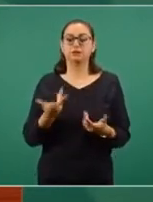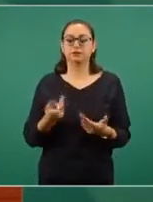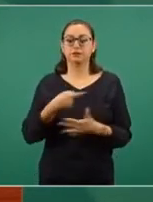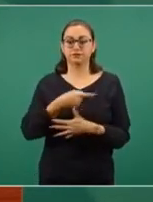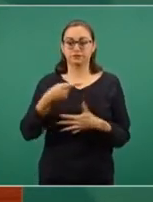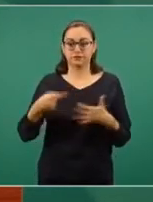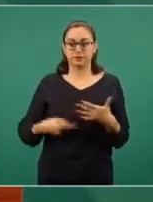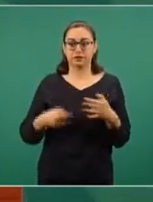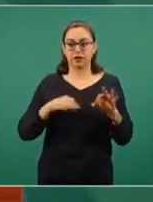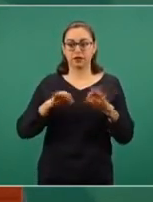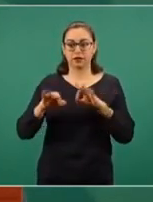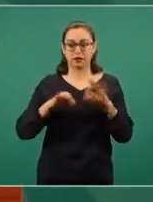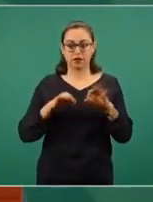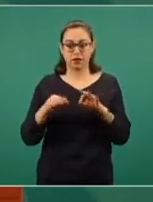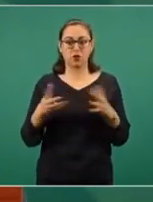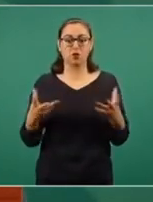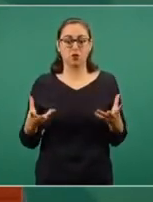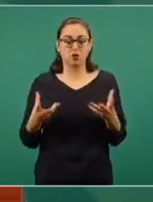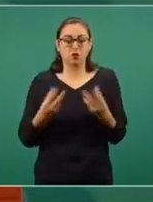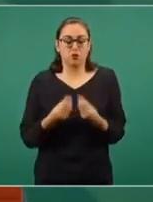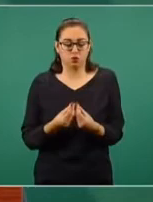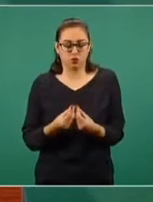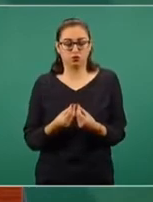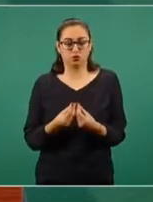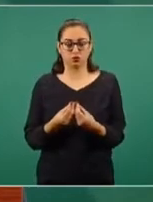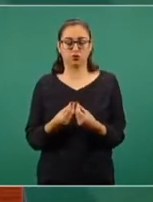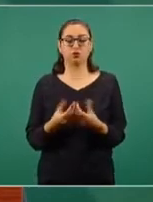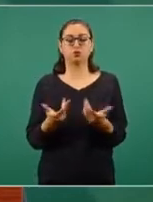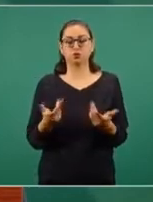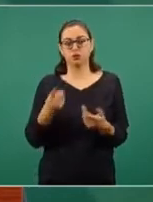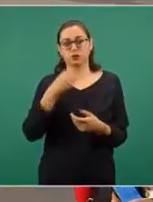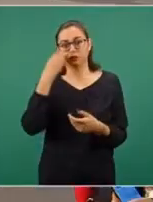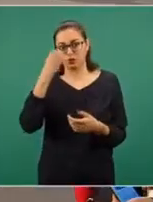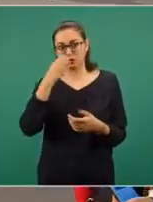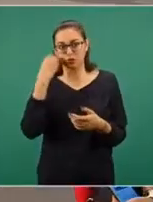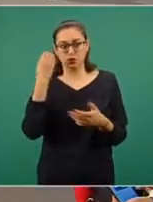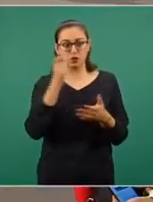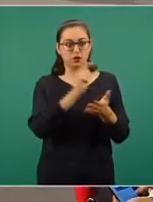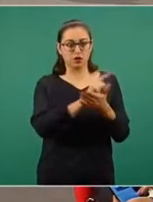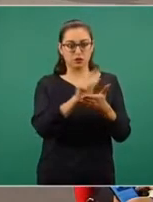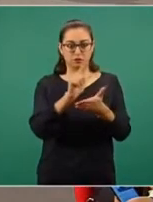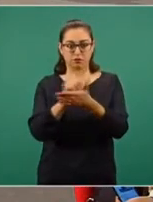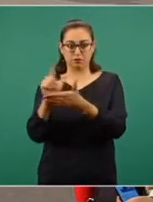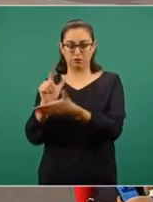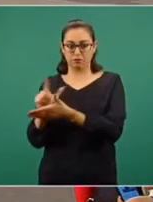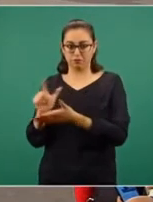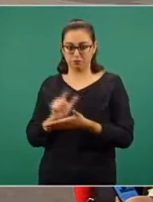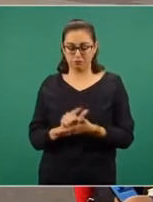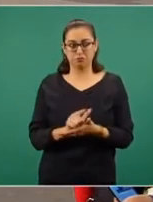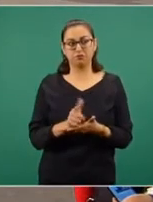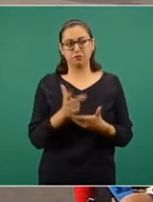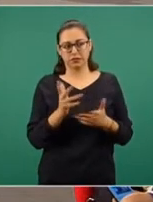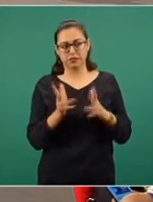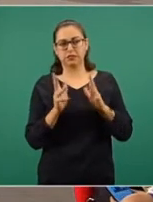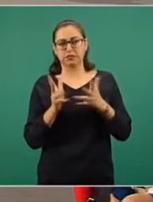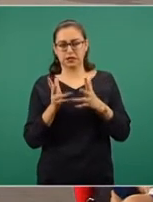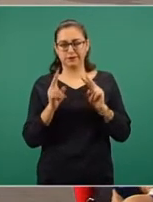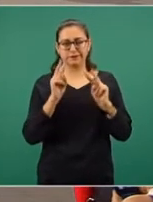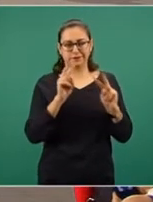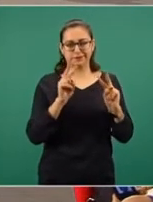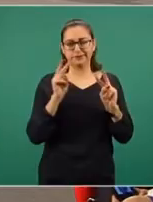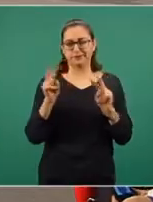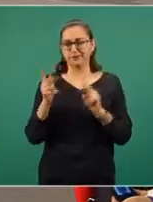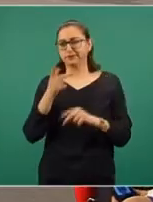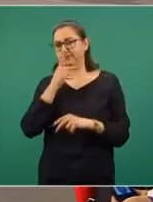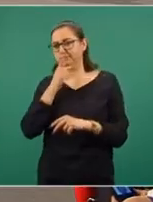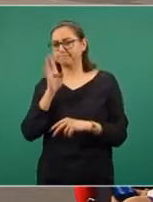trabajo colaborativo de que también ya estuvieron ahí limpiando las escuelas, ya tuvimos la oportunidad de verlos cómo fueron a limpiar las escuelas,